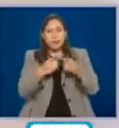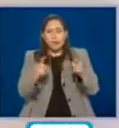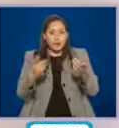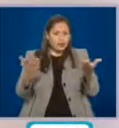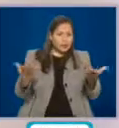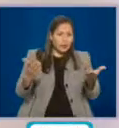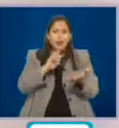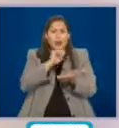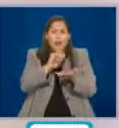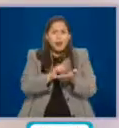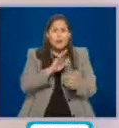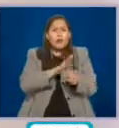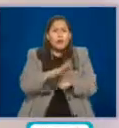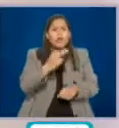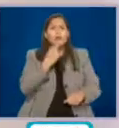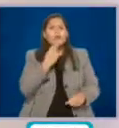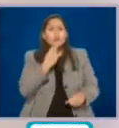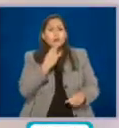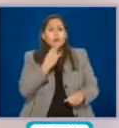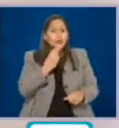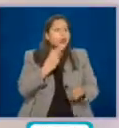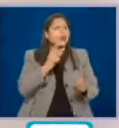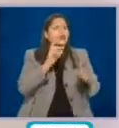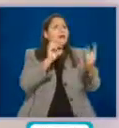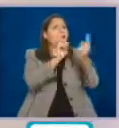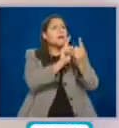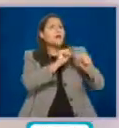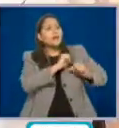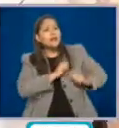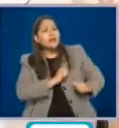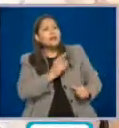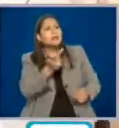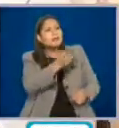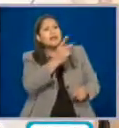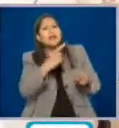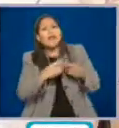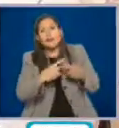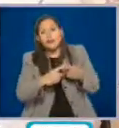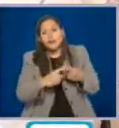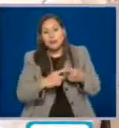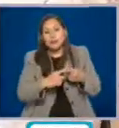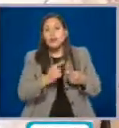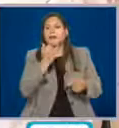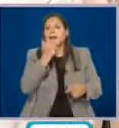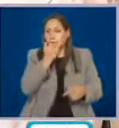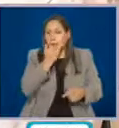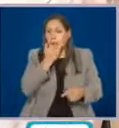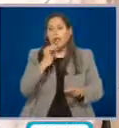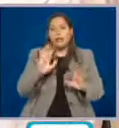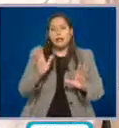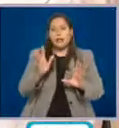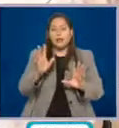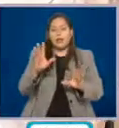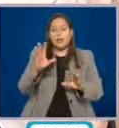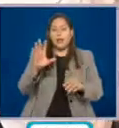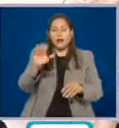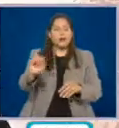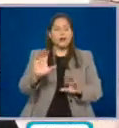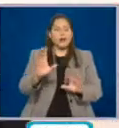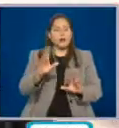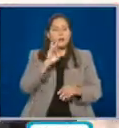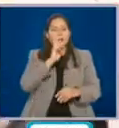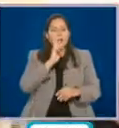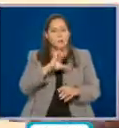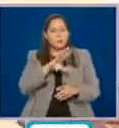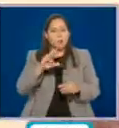qué ley es la que les aplica y a dónde o a qué autoridad tendrían que recurrir. Muy bien. Preciosa. No, pues ya complementaste con lo que